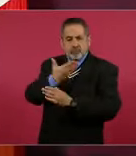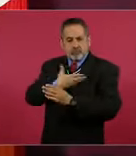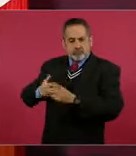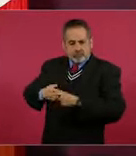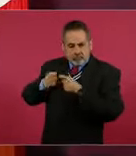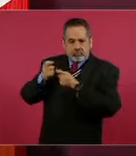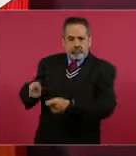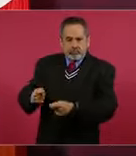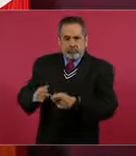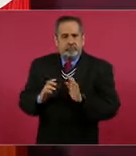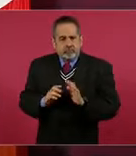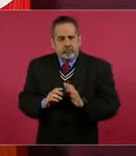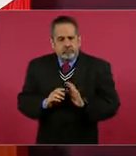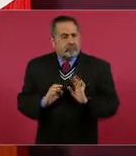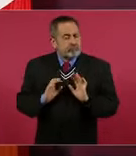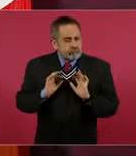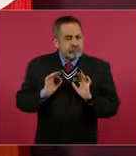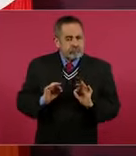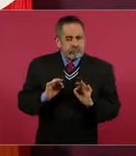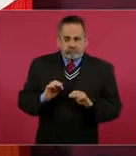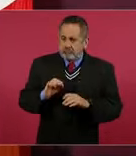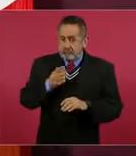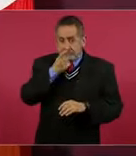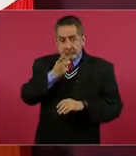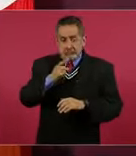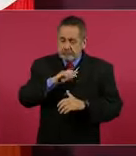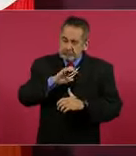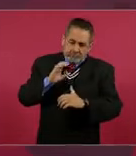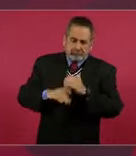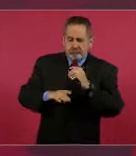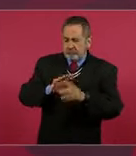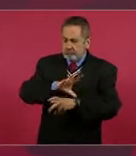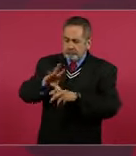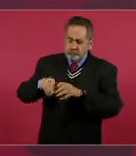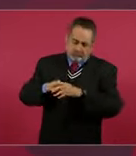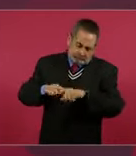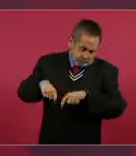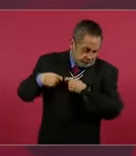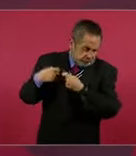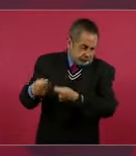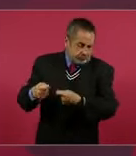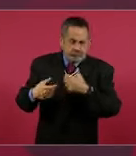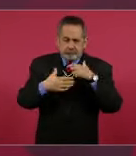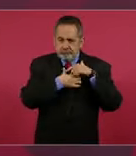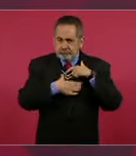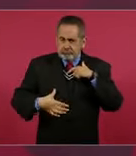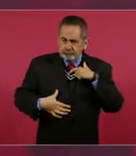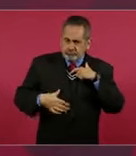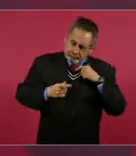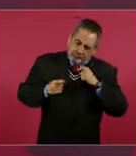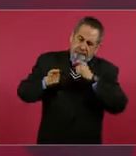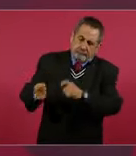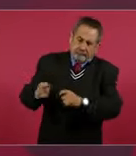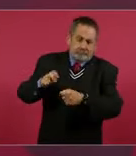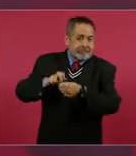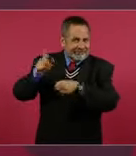ya esté dando como un hecho que va a entregar la banda presidencial